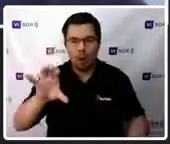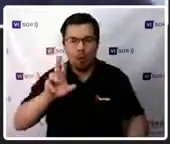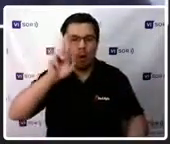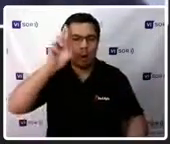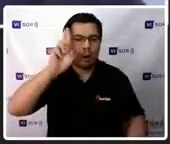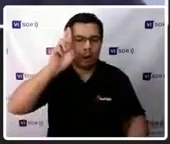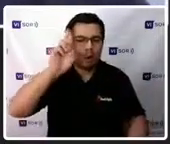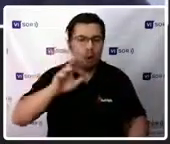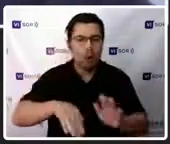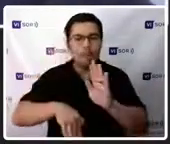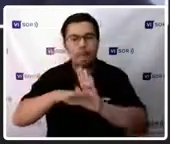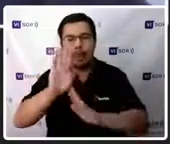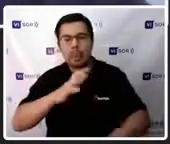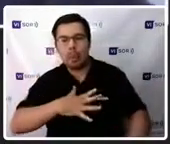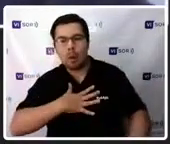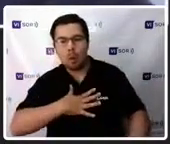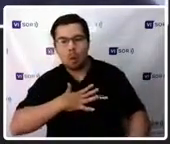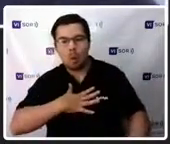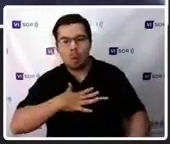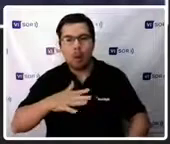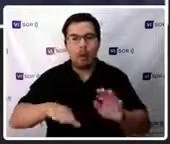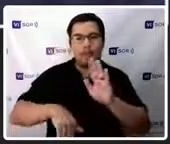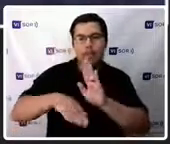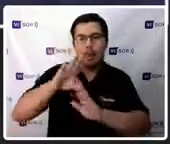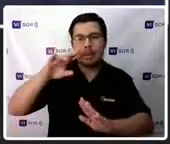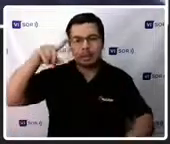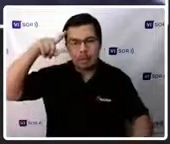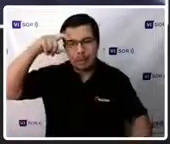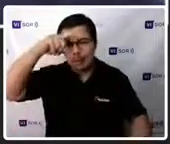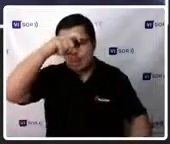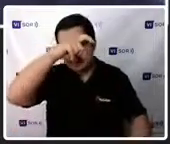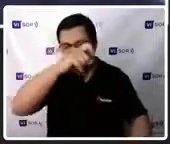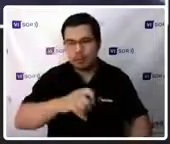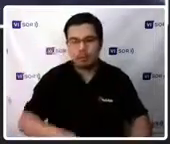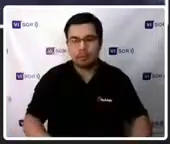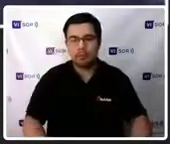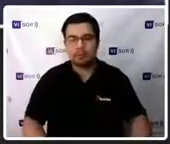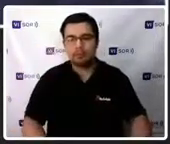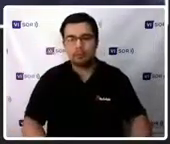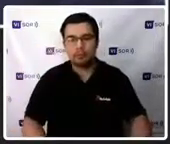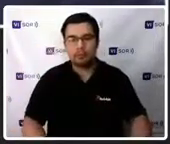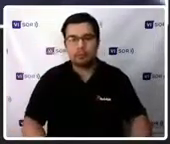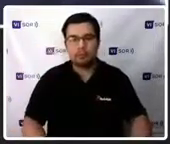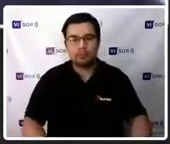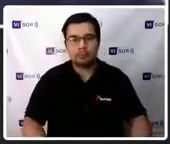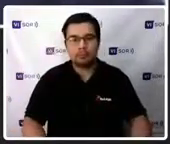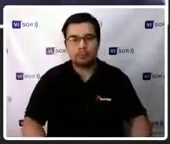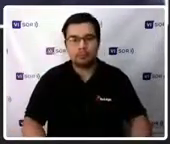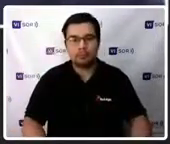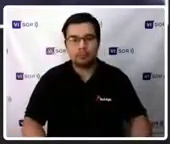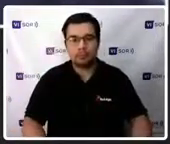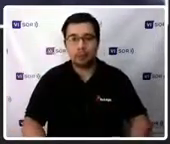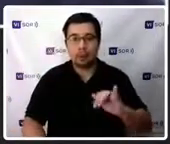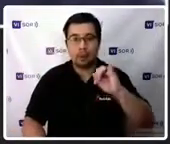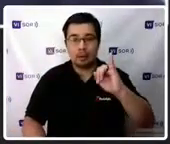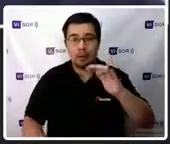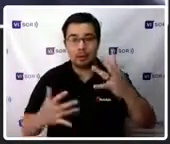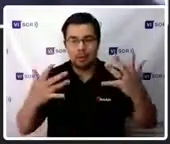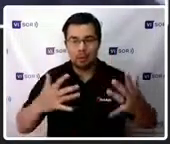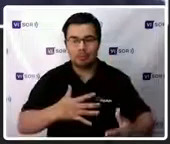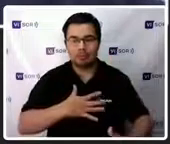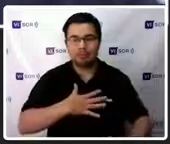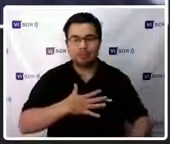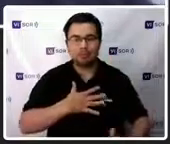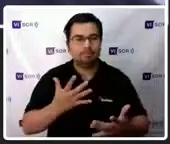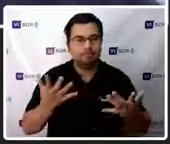lo que más te costó? Sí, mira, Ya nos una de las dijiste. que la gracia, lo que me gustaba mucho es que habían